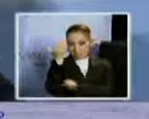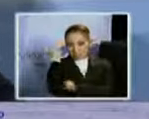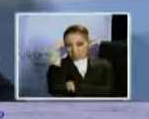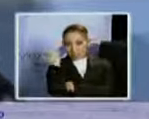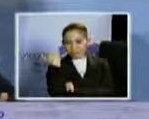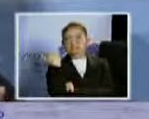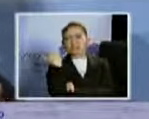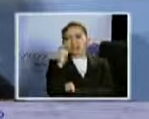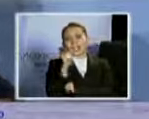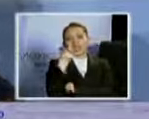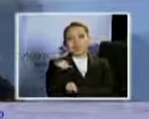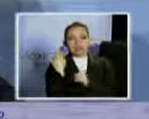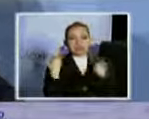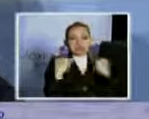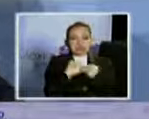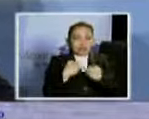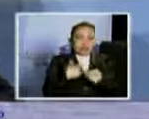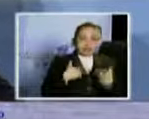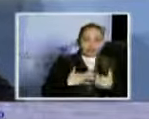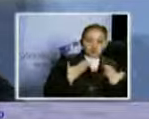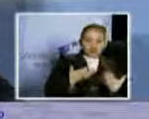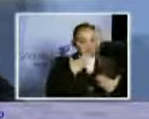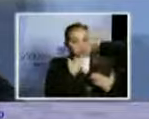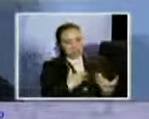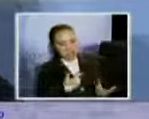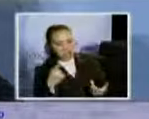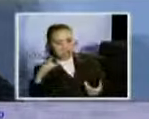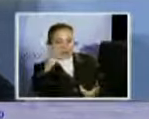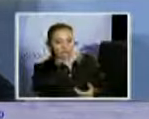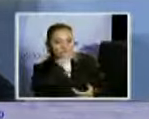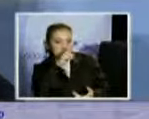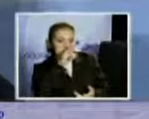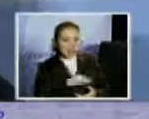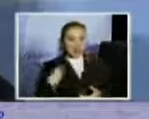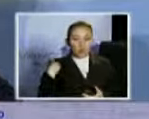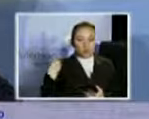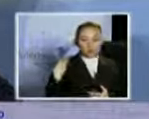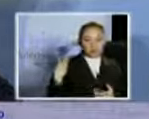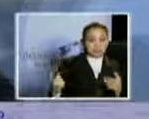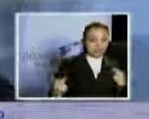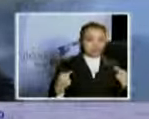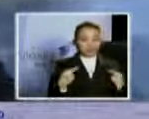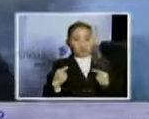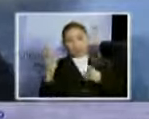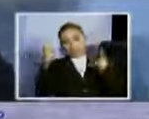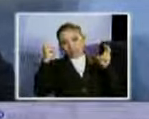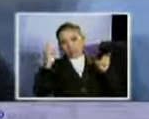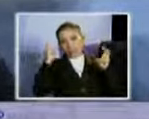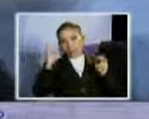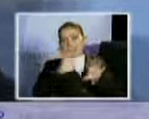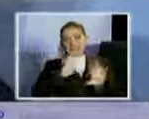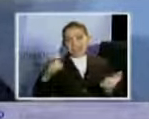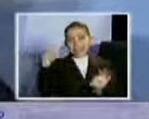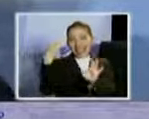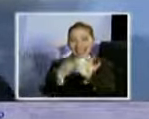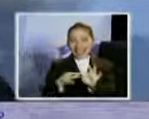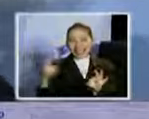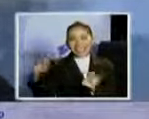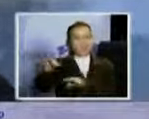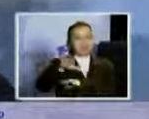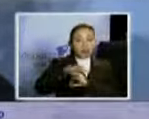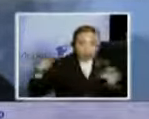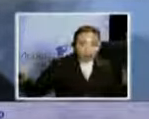y esta tensa desconfianza entre el Kremlin y Washington. Es un tema que pensábamos había desaparecido de la faz de